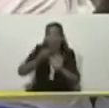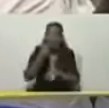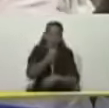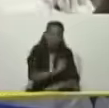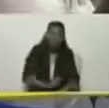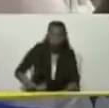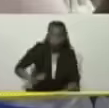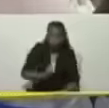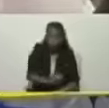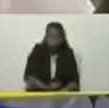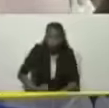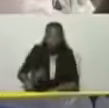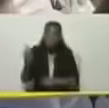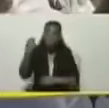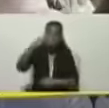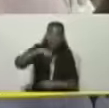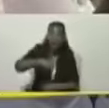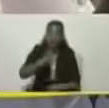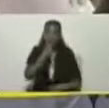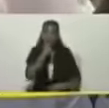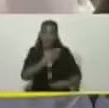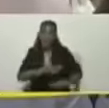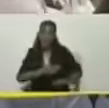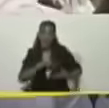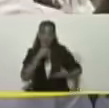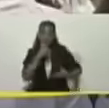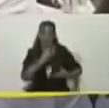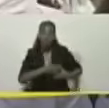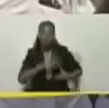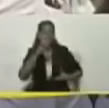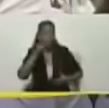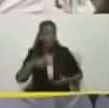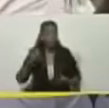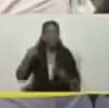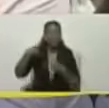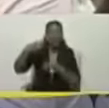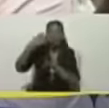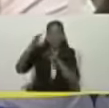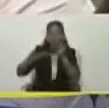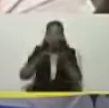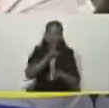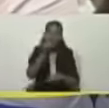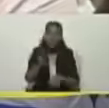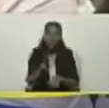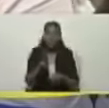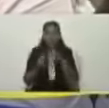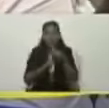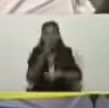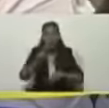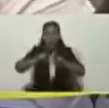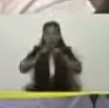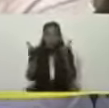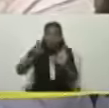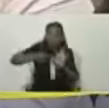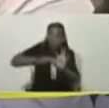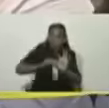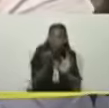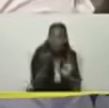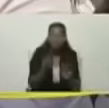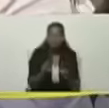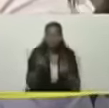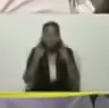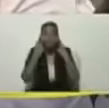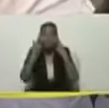las diferentes, más unidades de mamografía que usted vio también allá afuera y unidades para hacer la citología y